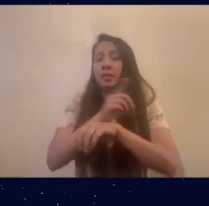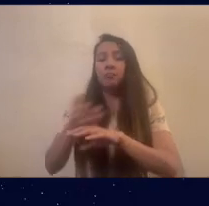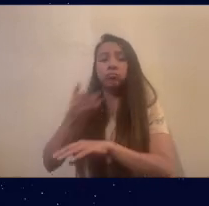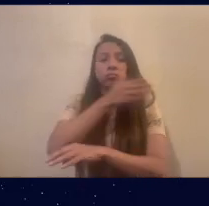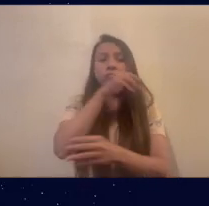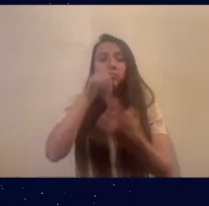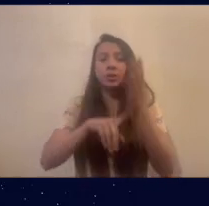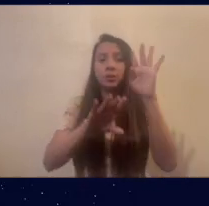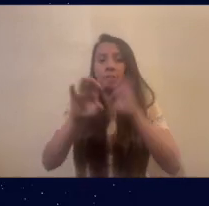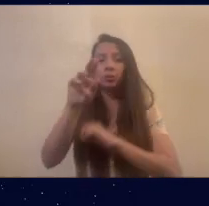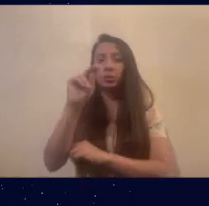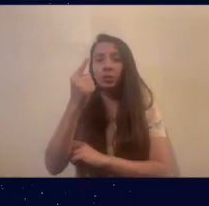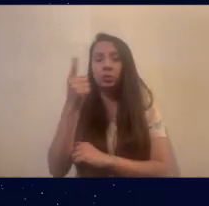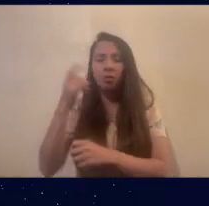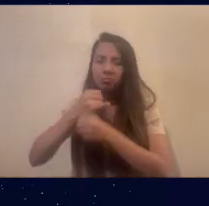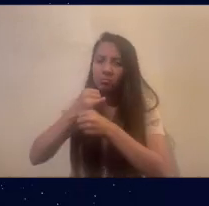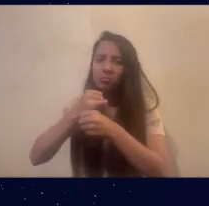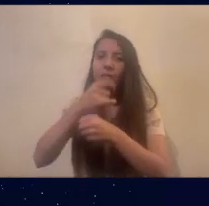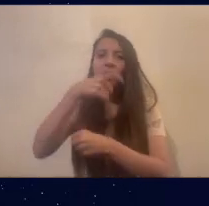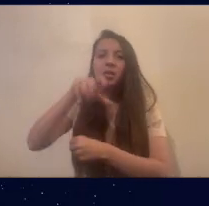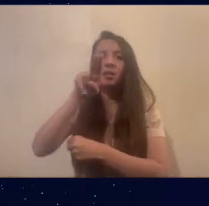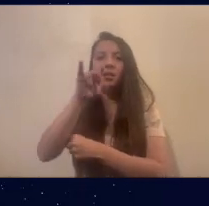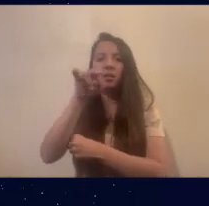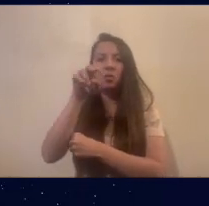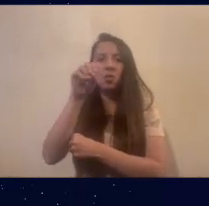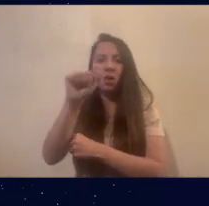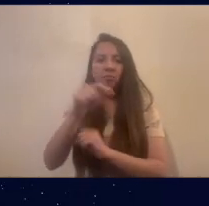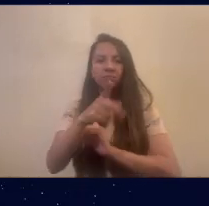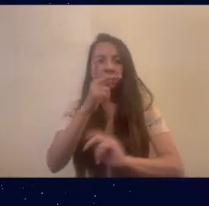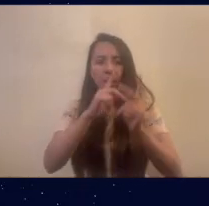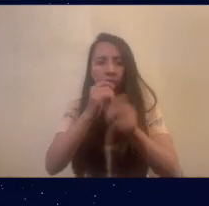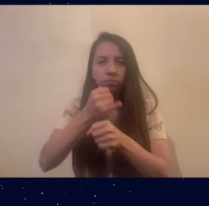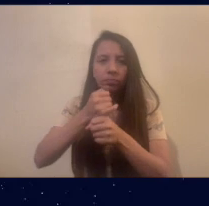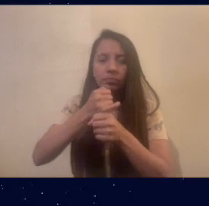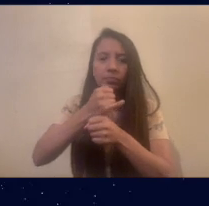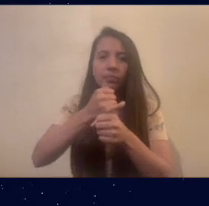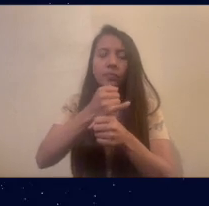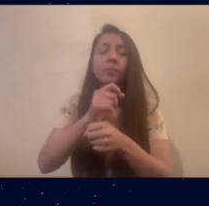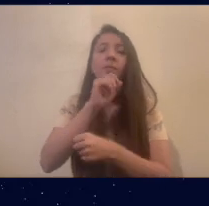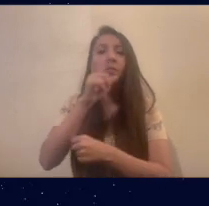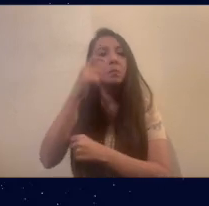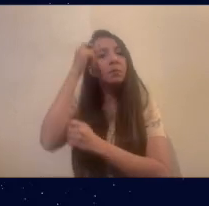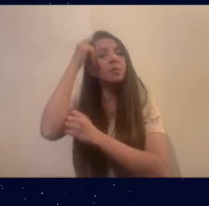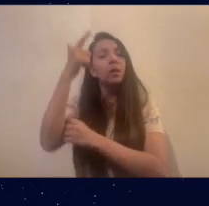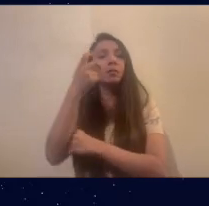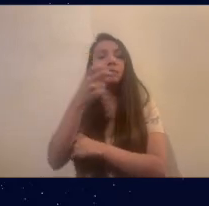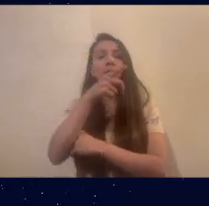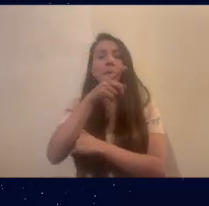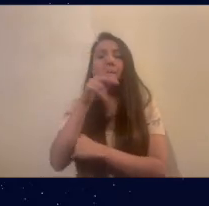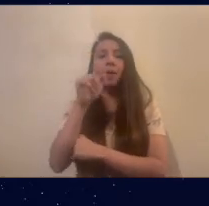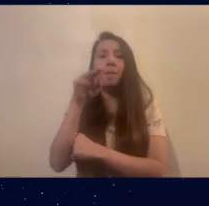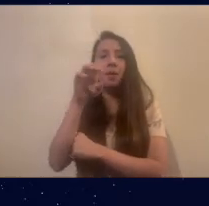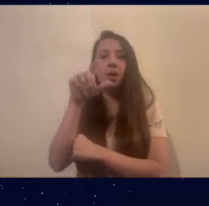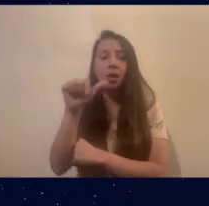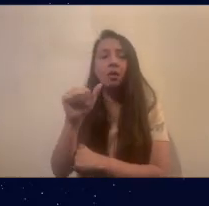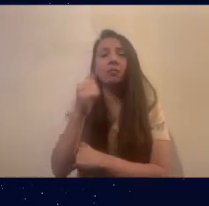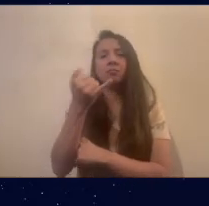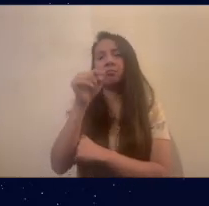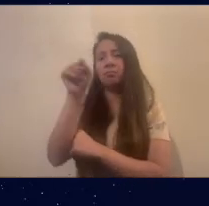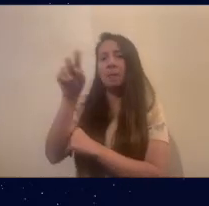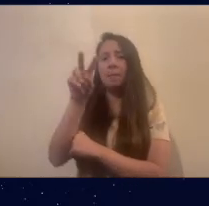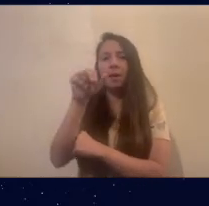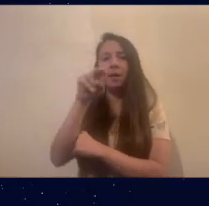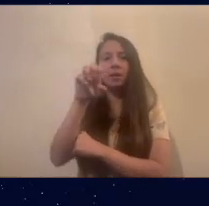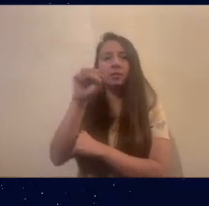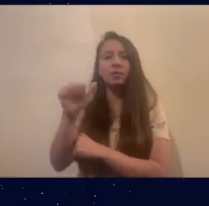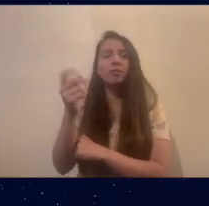desde 1981 con esta especie y por una propuesta que ha surgido a través de Pamela y la doctora Ponesa, que es otro de los